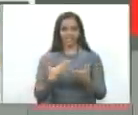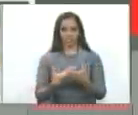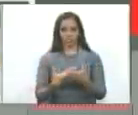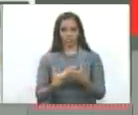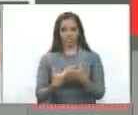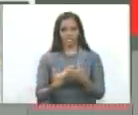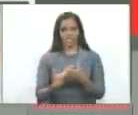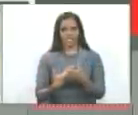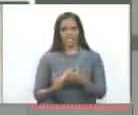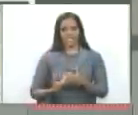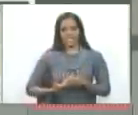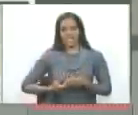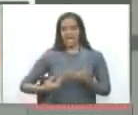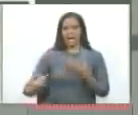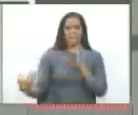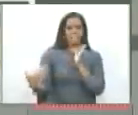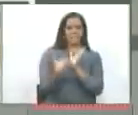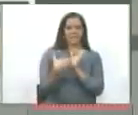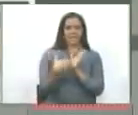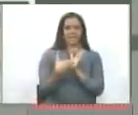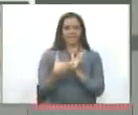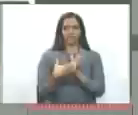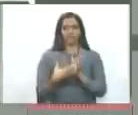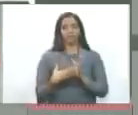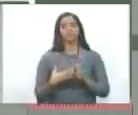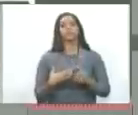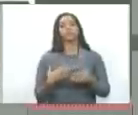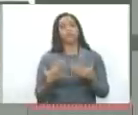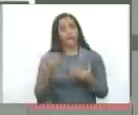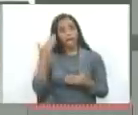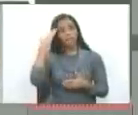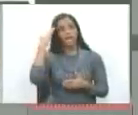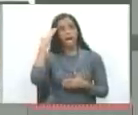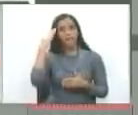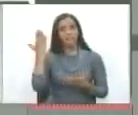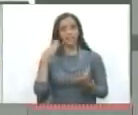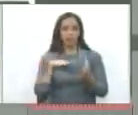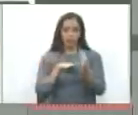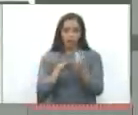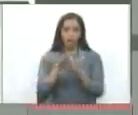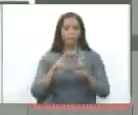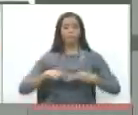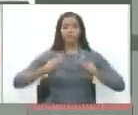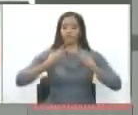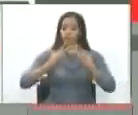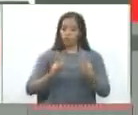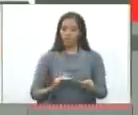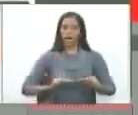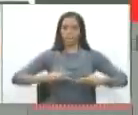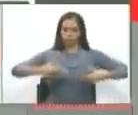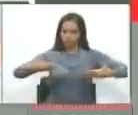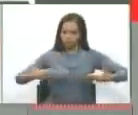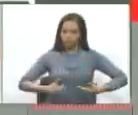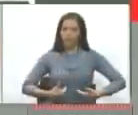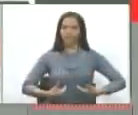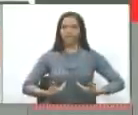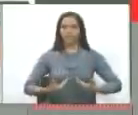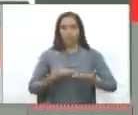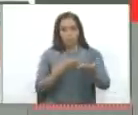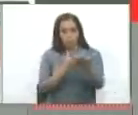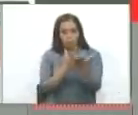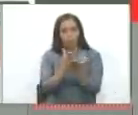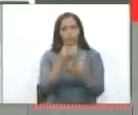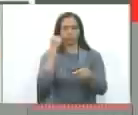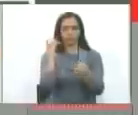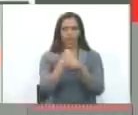amenazado durante décadas, y que ha salido adelante por su voluntad, por su empeño, por su perseverancia, por su